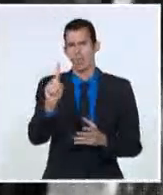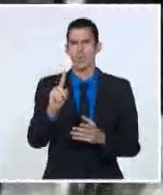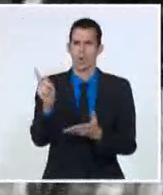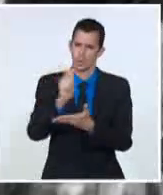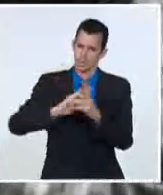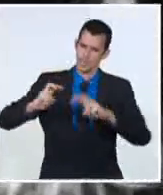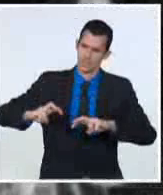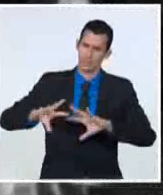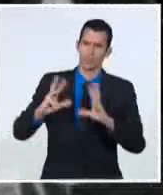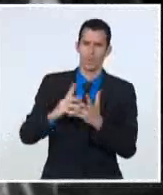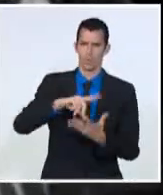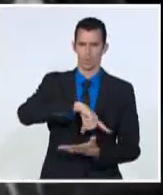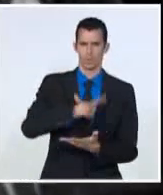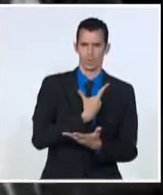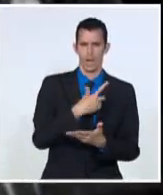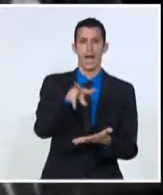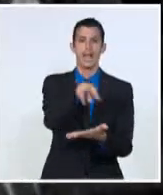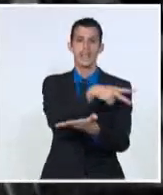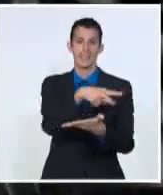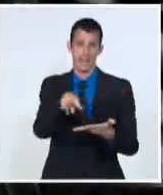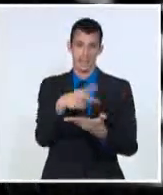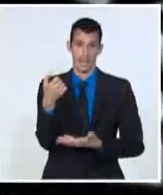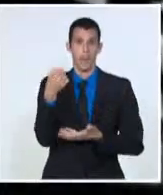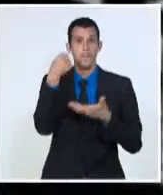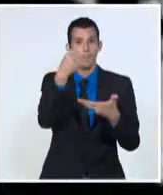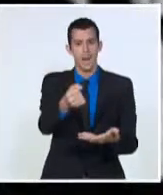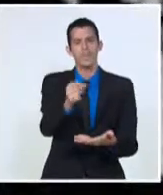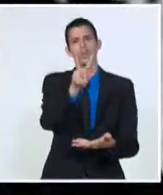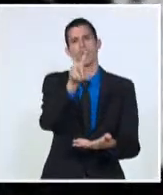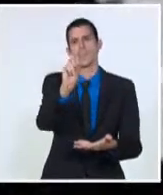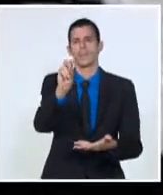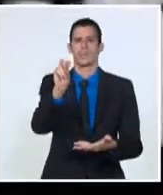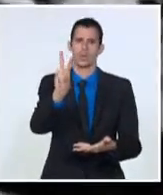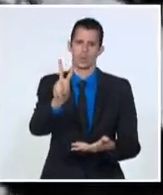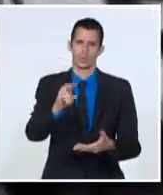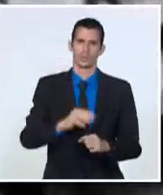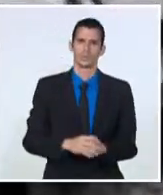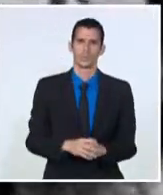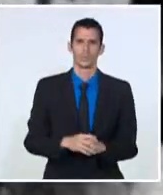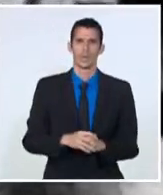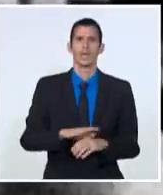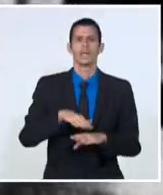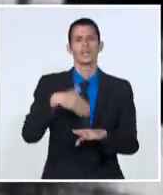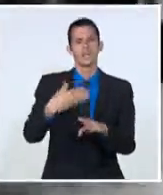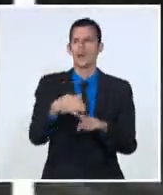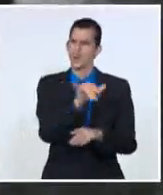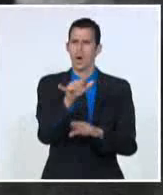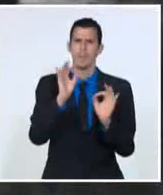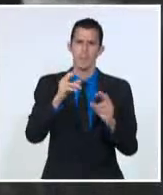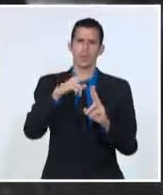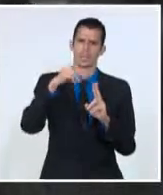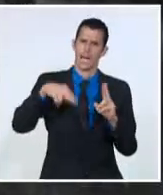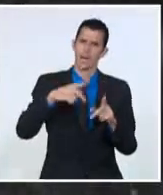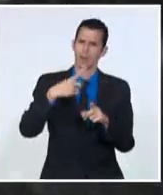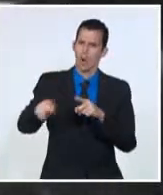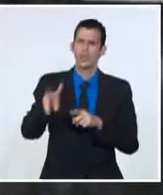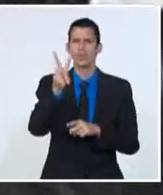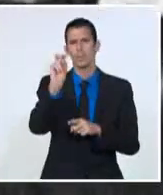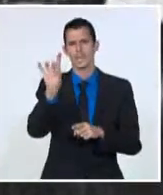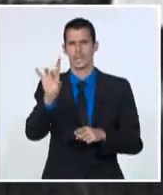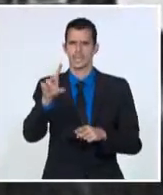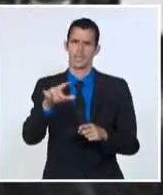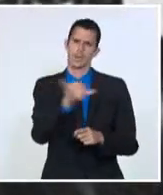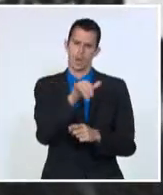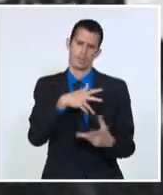Martínez puré tuvo a su cargo la fundación del conjunto folclórico nacional institución desde la cual contribuyó la